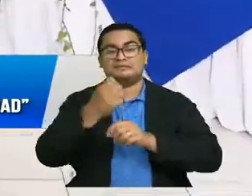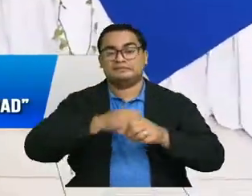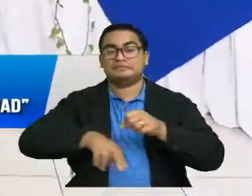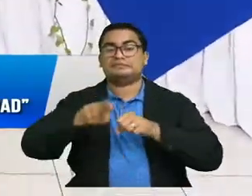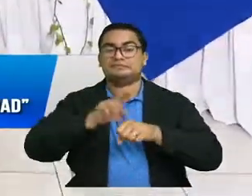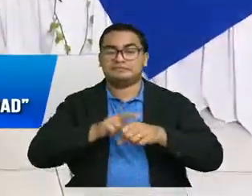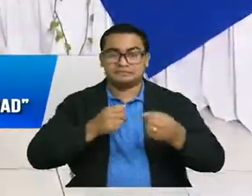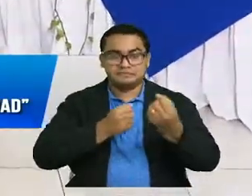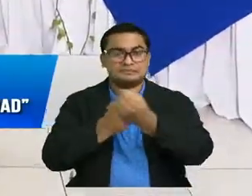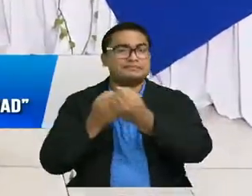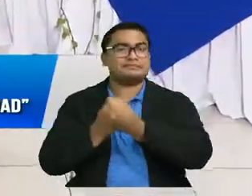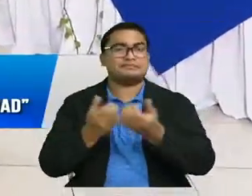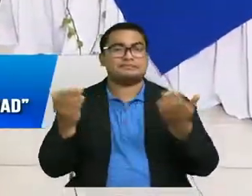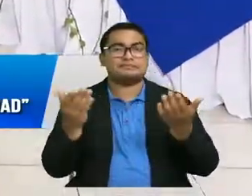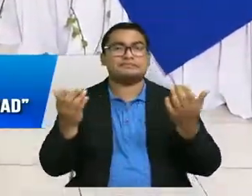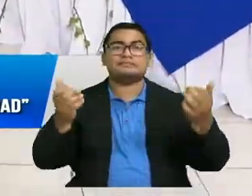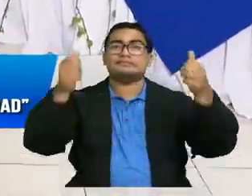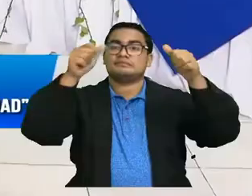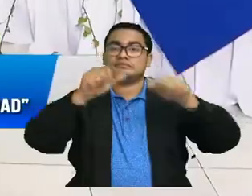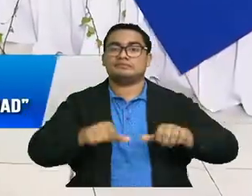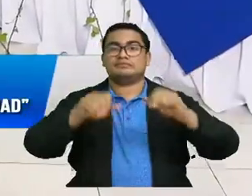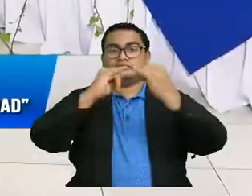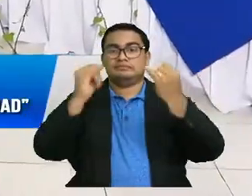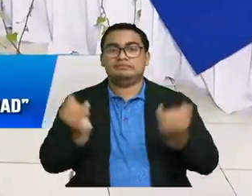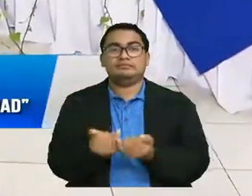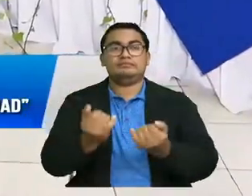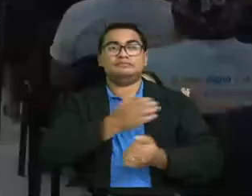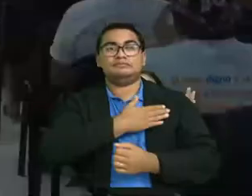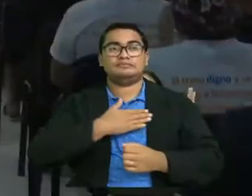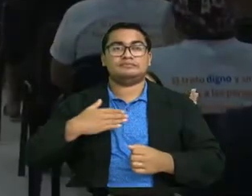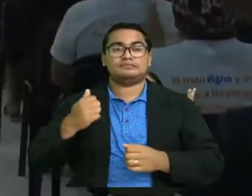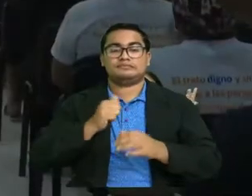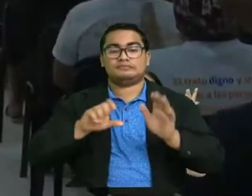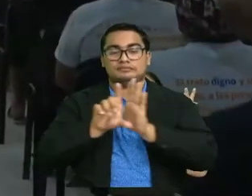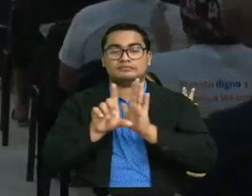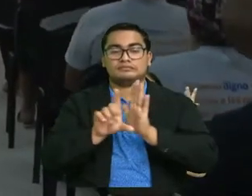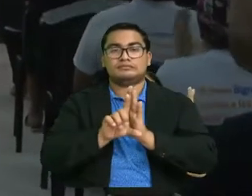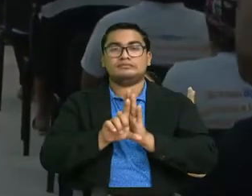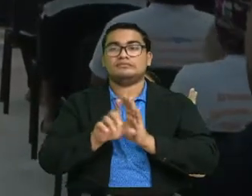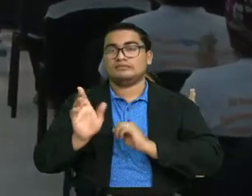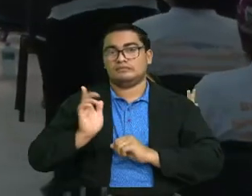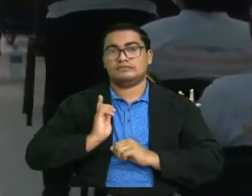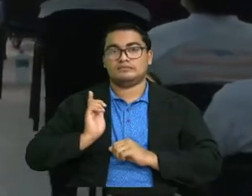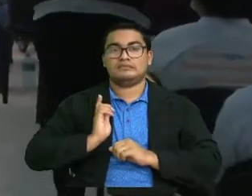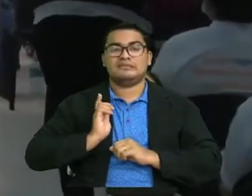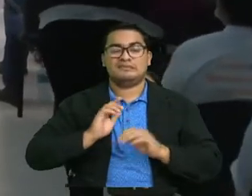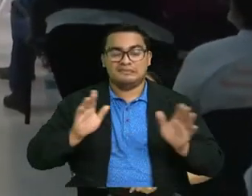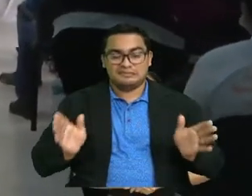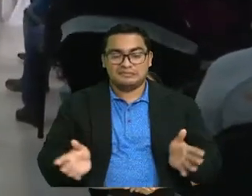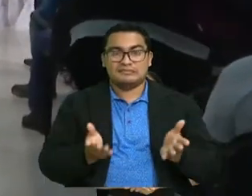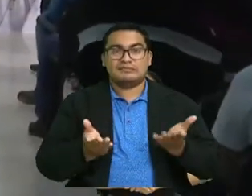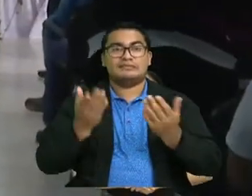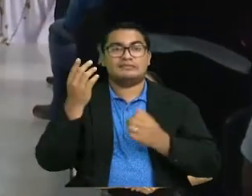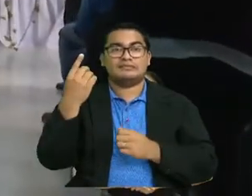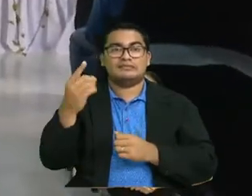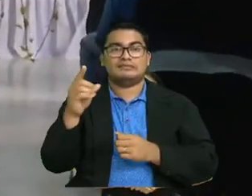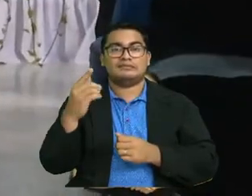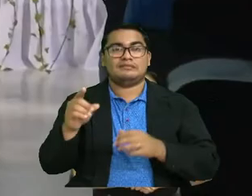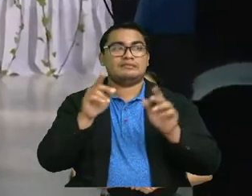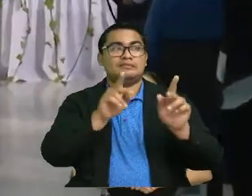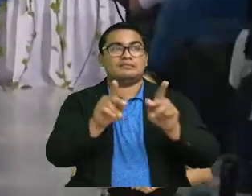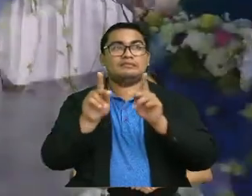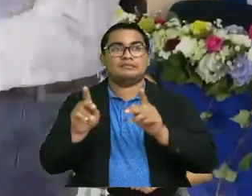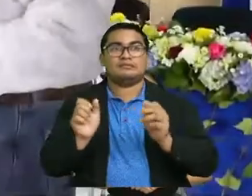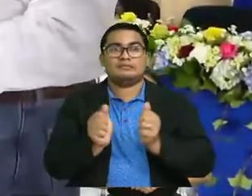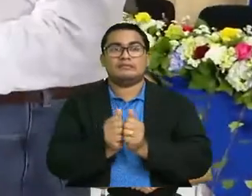acuerdos internacionales y a mejorar los instrumentos legales nacionales existentes que promueven los derechos de las personas con